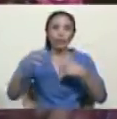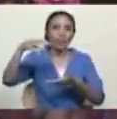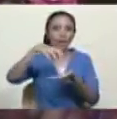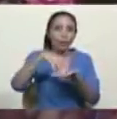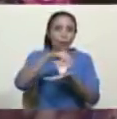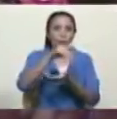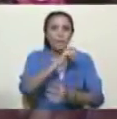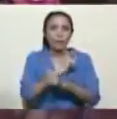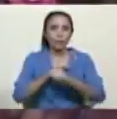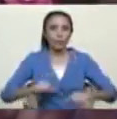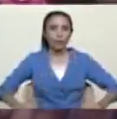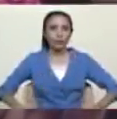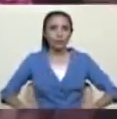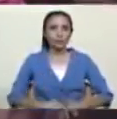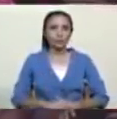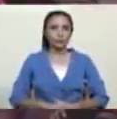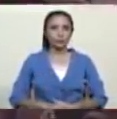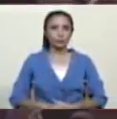¿Ah?